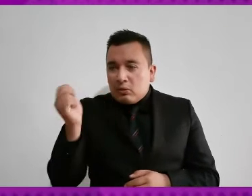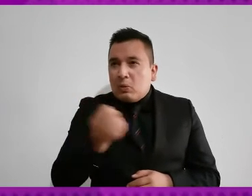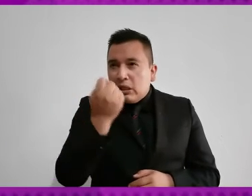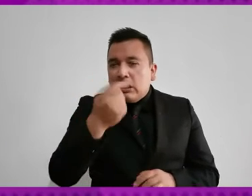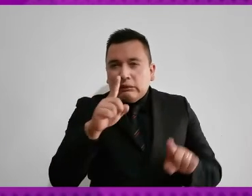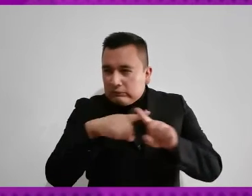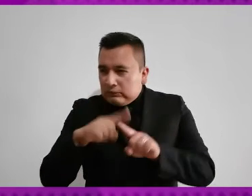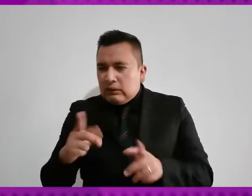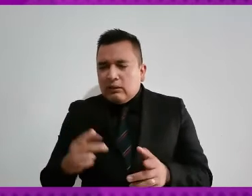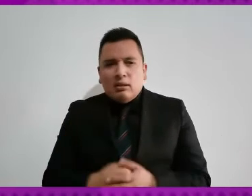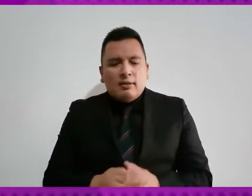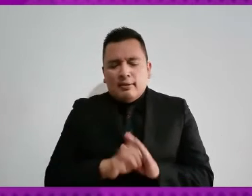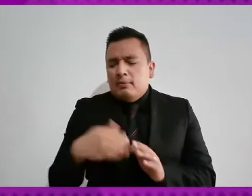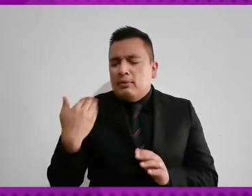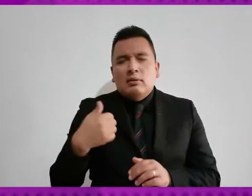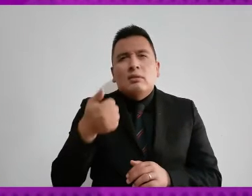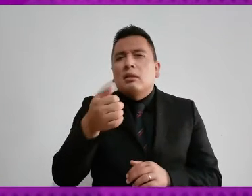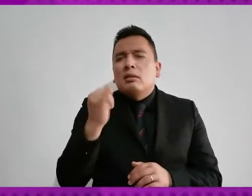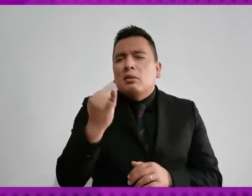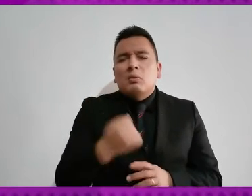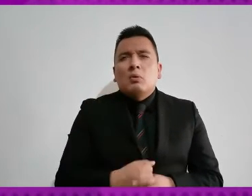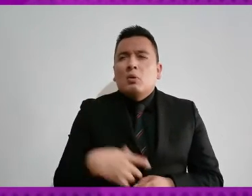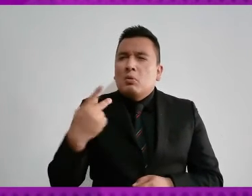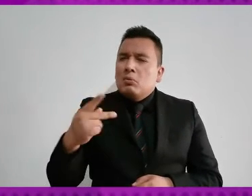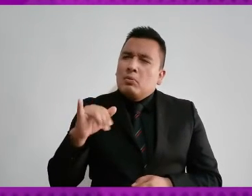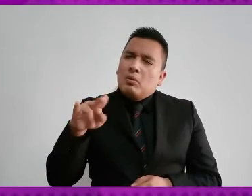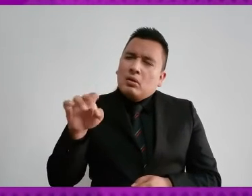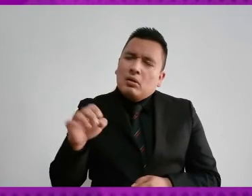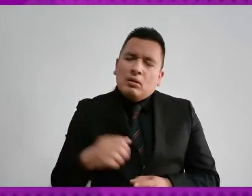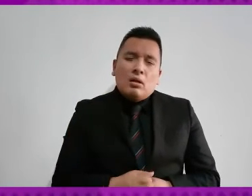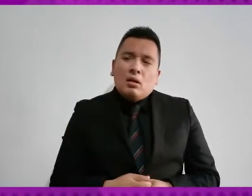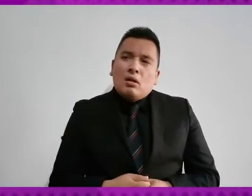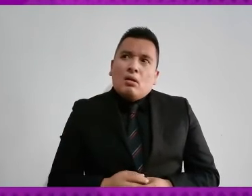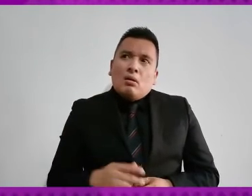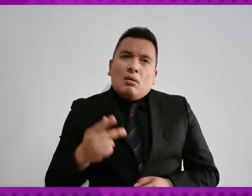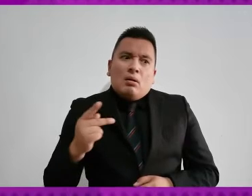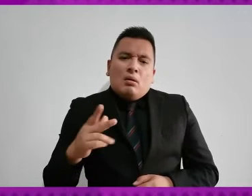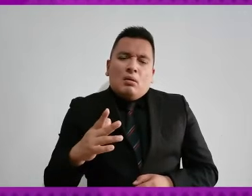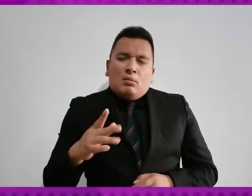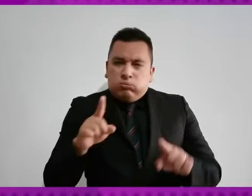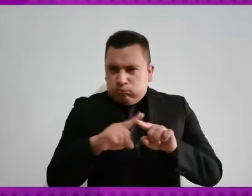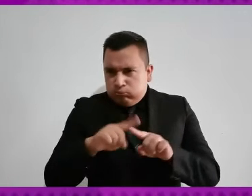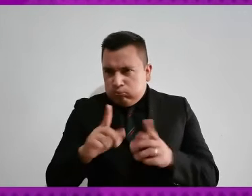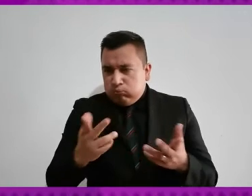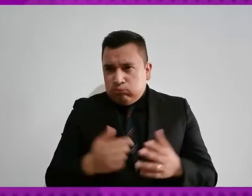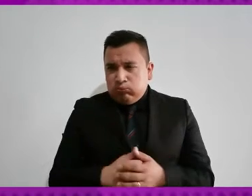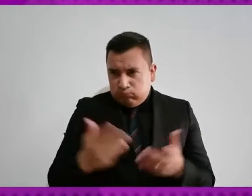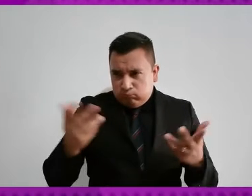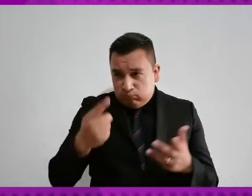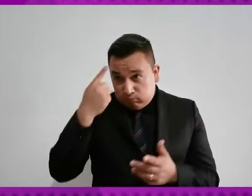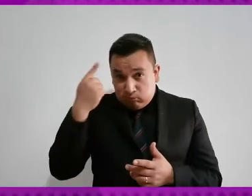digitales. Pudimos ver el pasado 6 de junio que el Instituto Nacional Electoral instrumentó diversos sistemas para